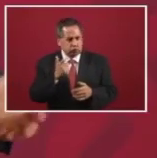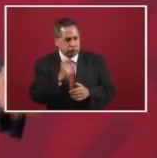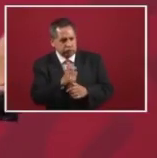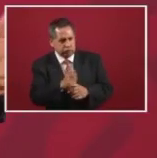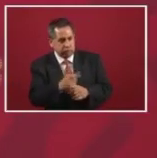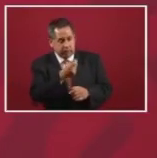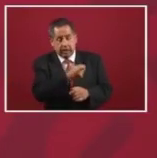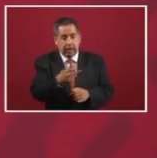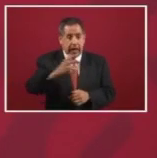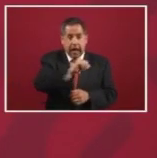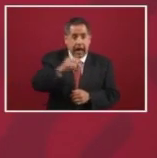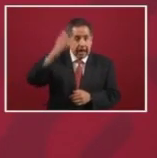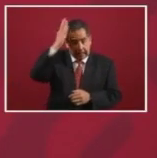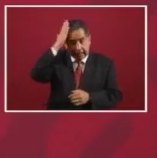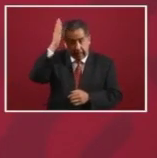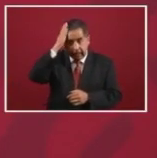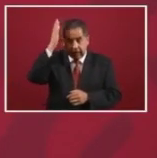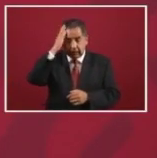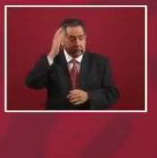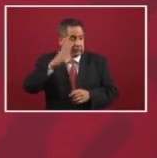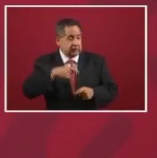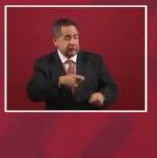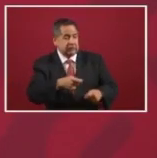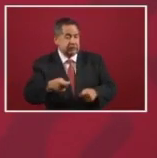para dirigentes,